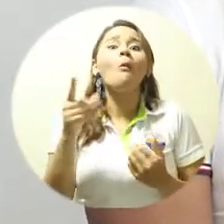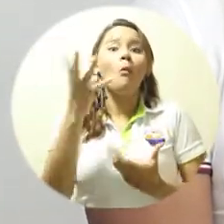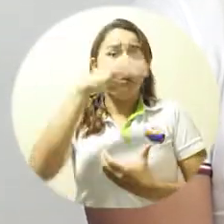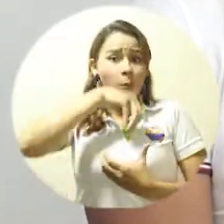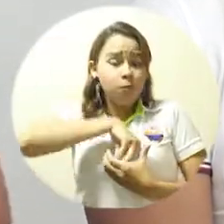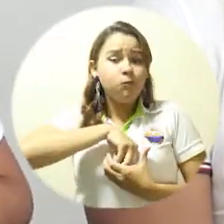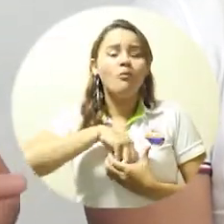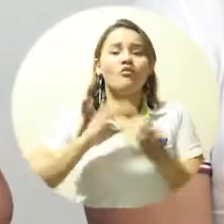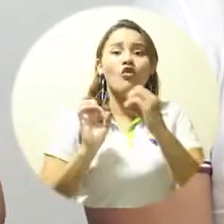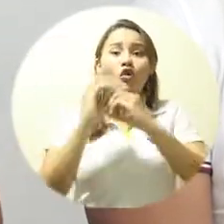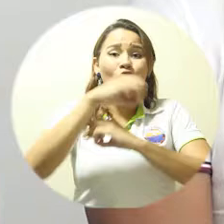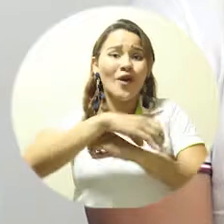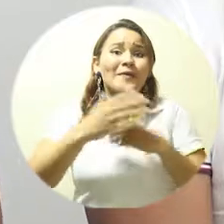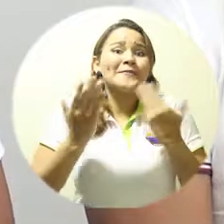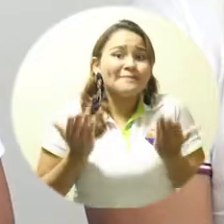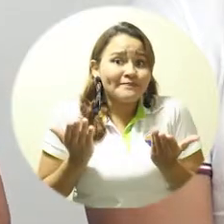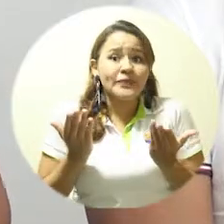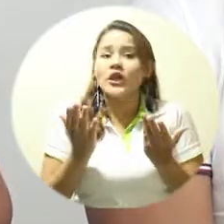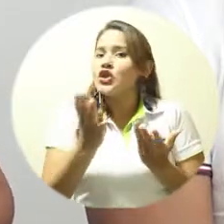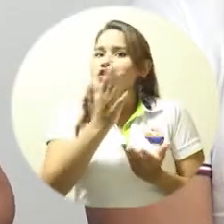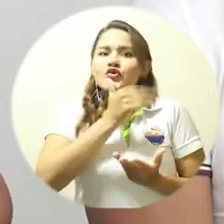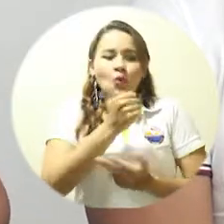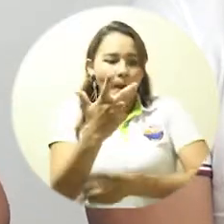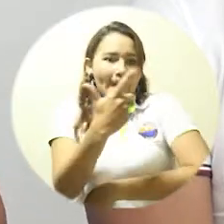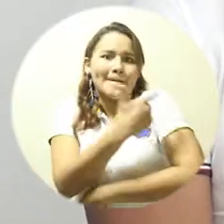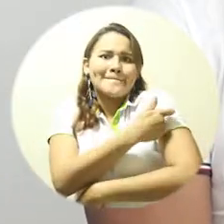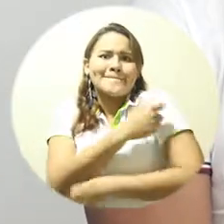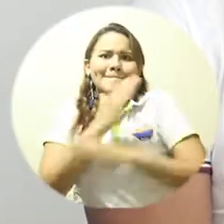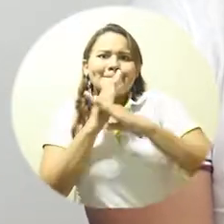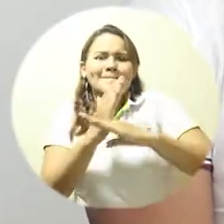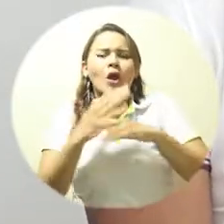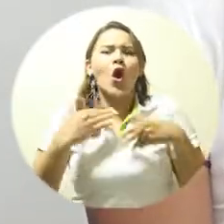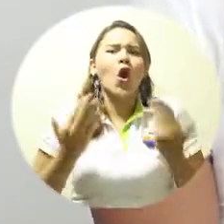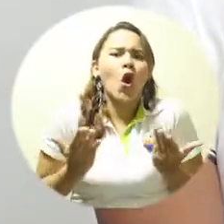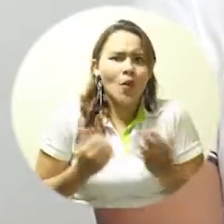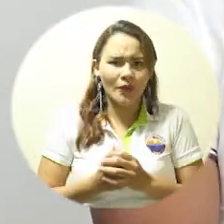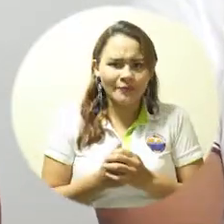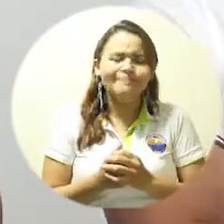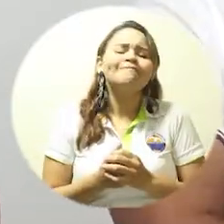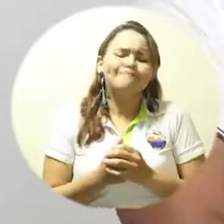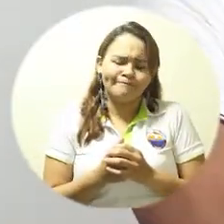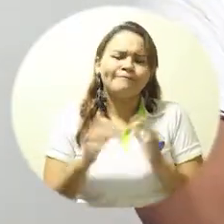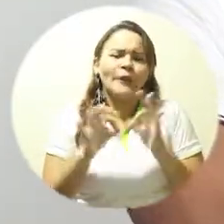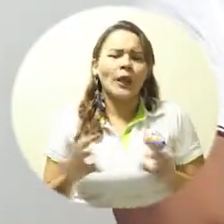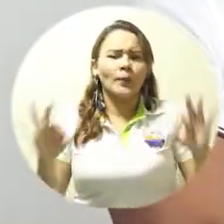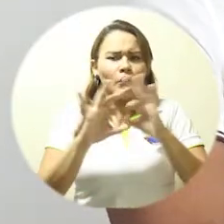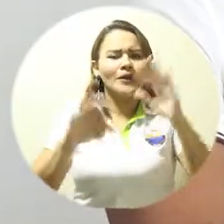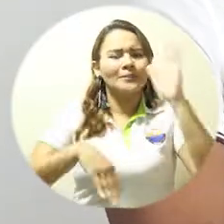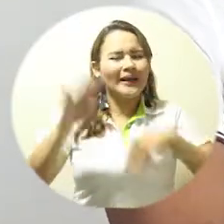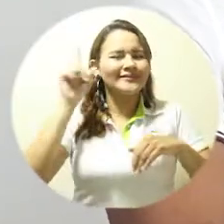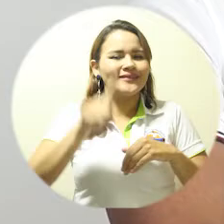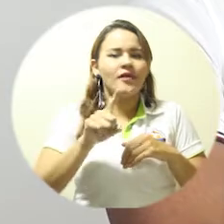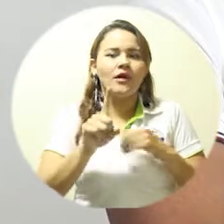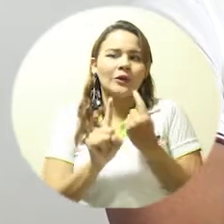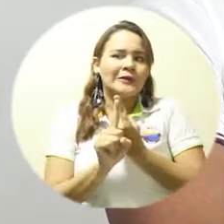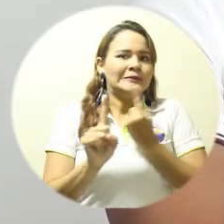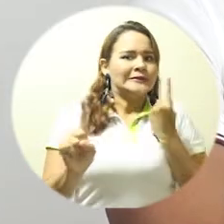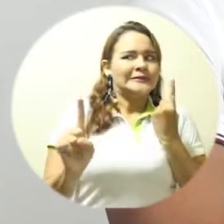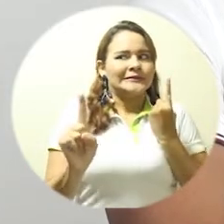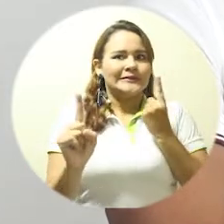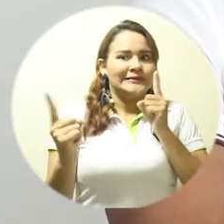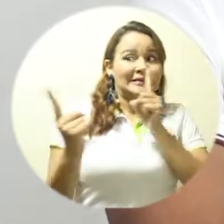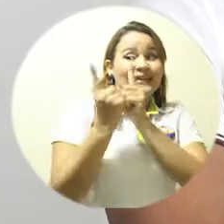los escenarios. Y hasta ahora, que no hay una vacuna, las únicas medidas efectivas son la distancia